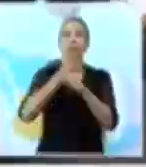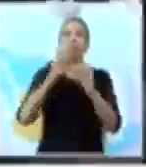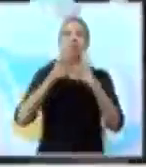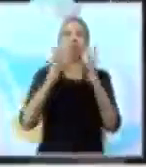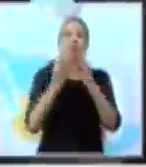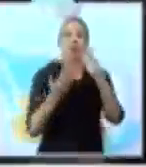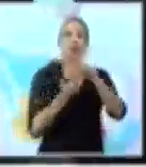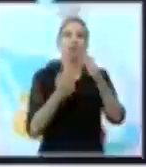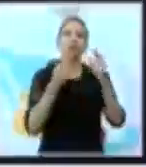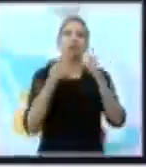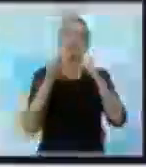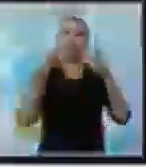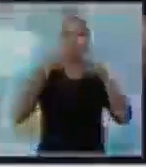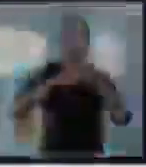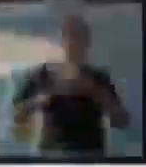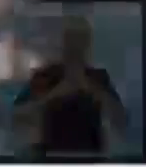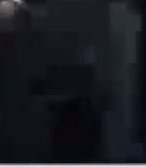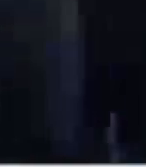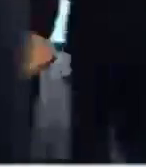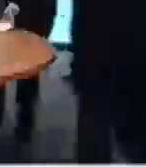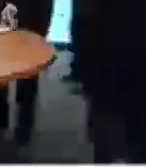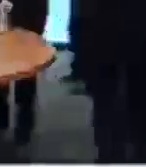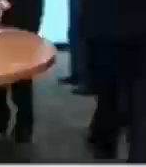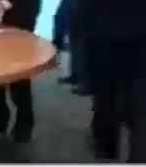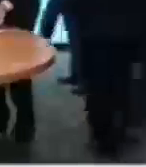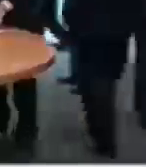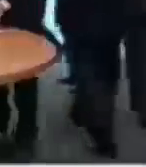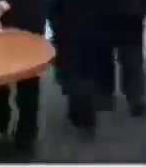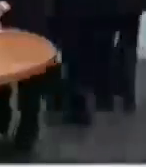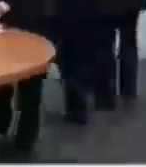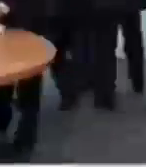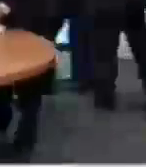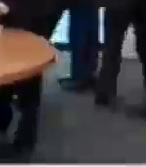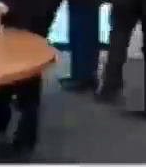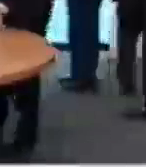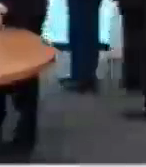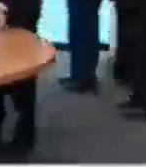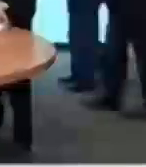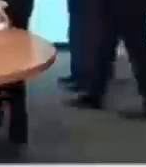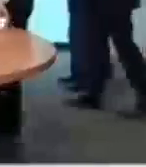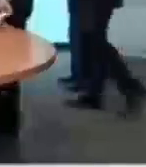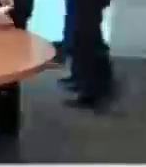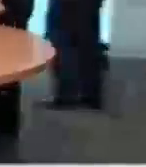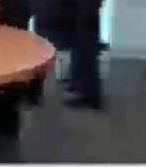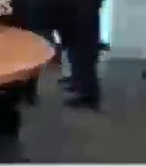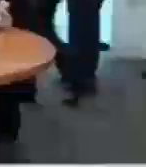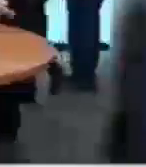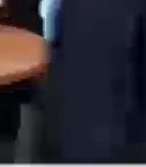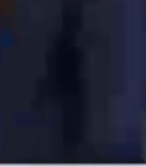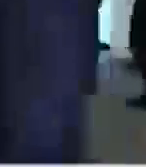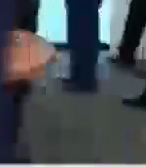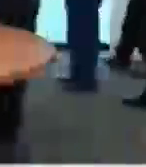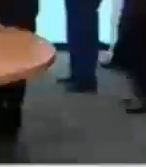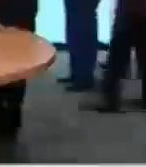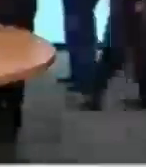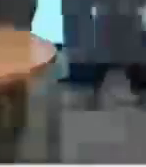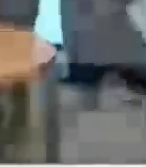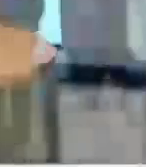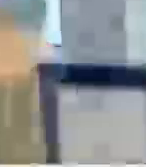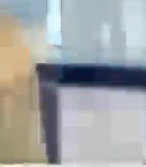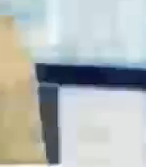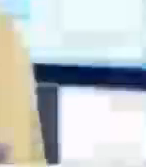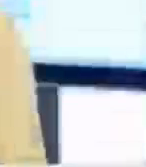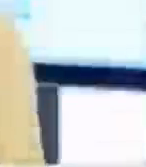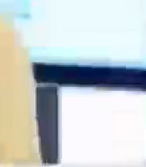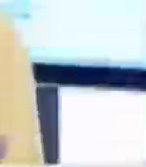de diálogo que iniciará dentro de unos momentos. Muchas gracias. De esta manera se llevó a cabo la inauguración de